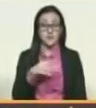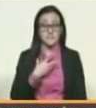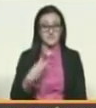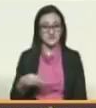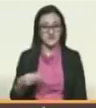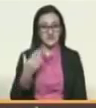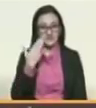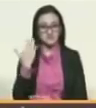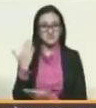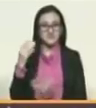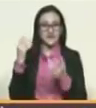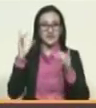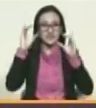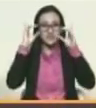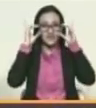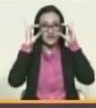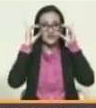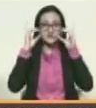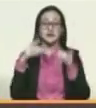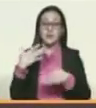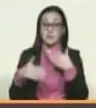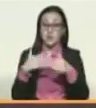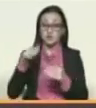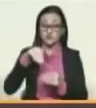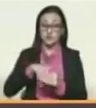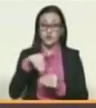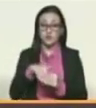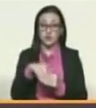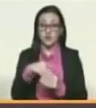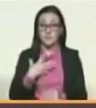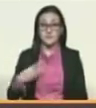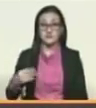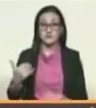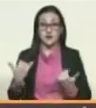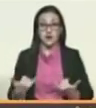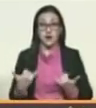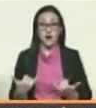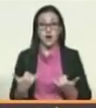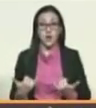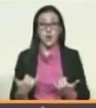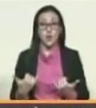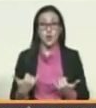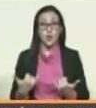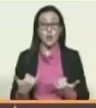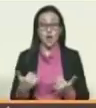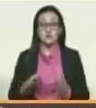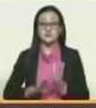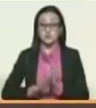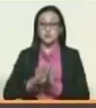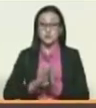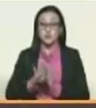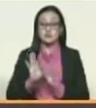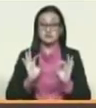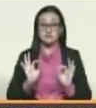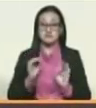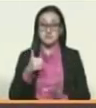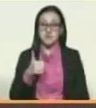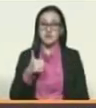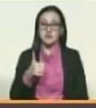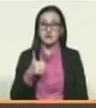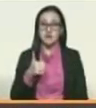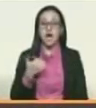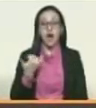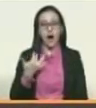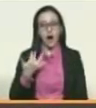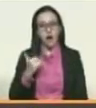que el proceso electoral presidencial en este momento está sumamente avanzado. Nosotros tenemos un